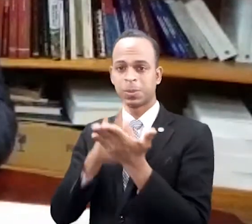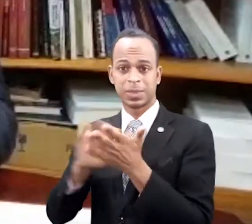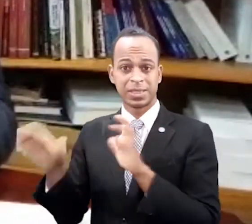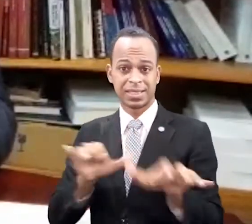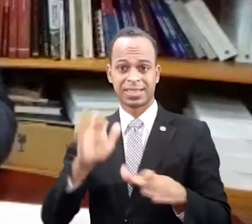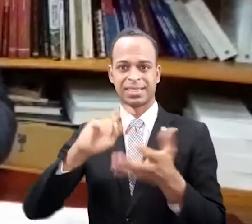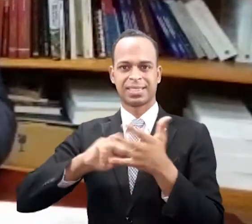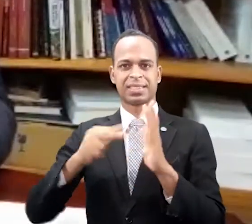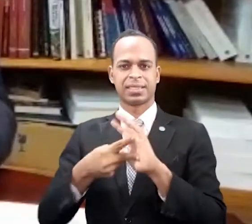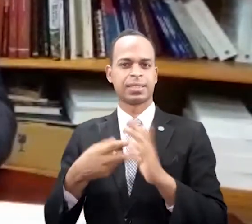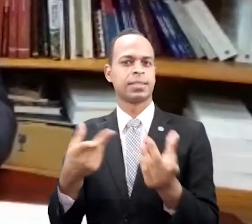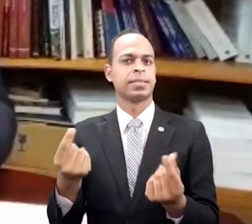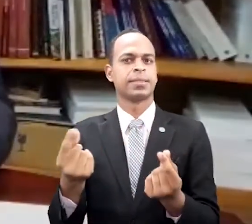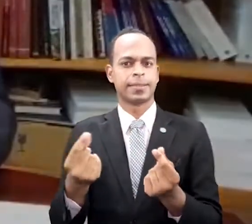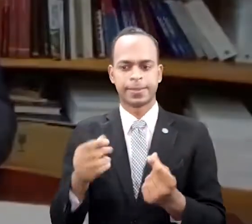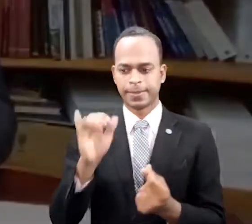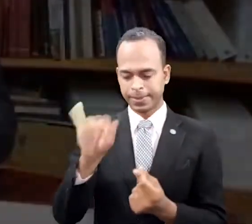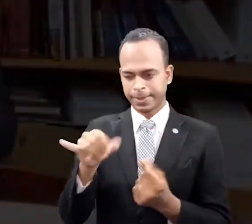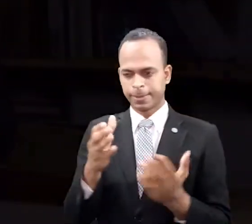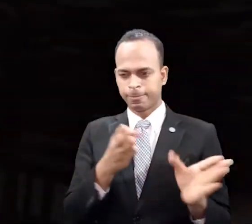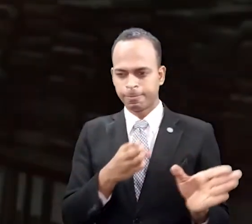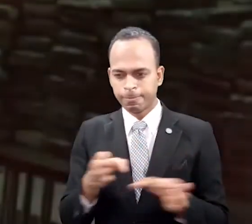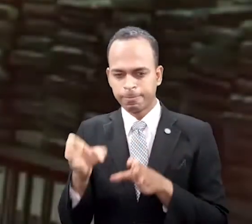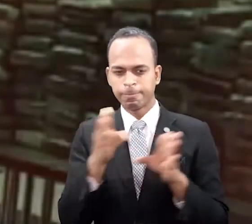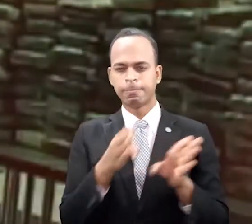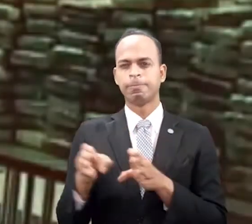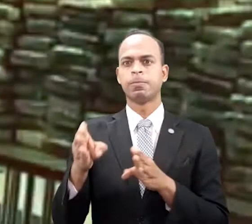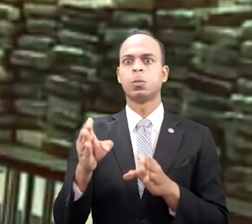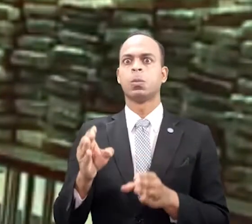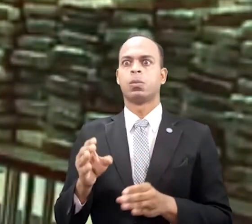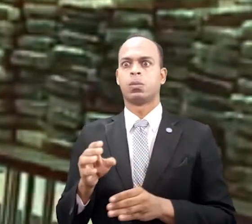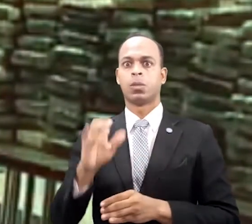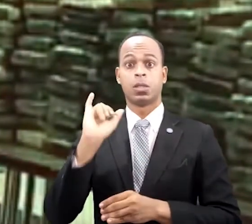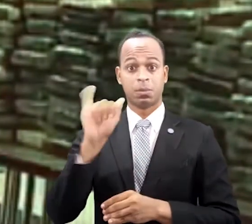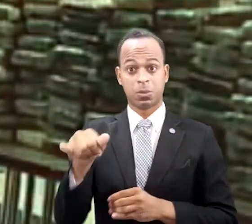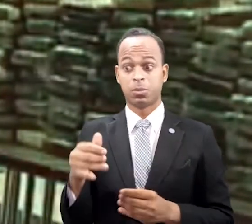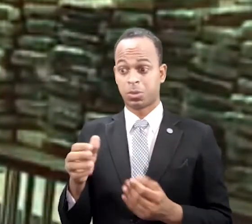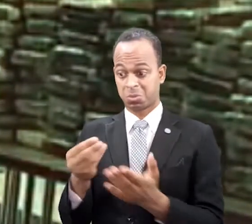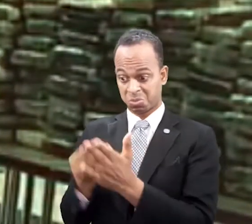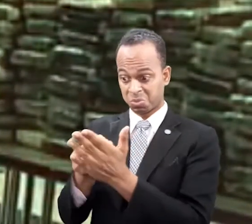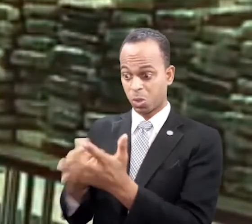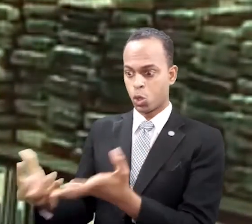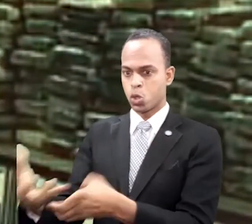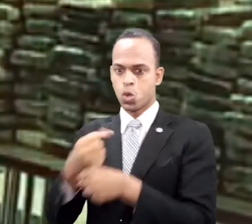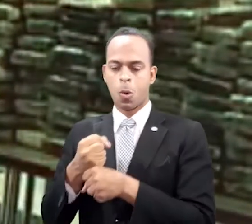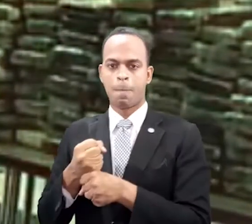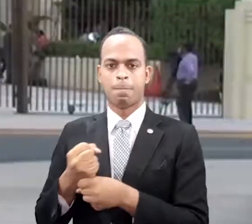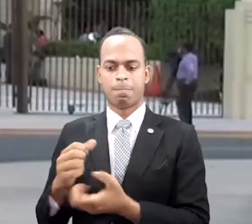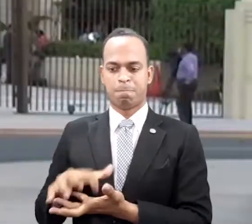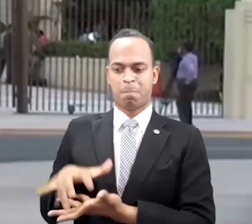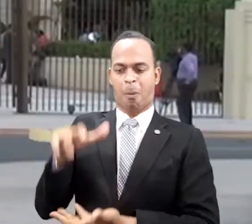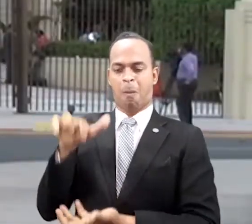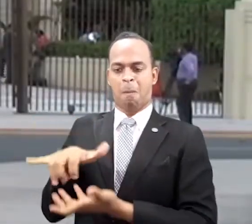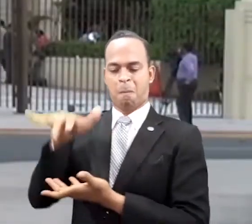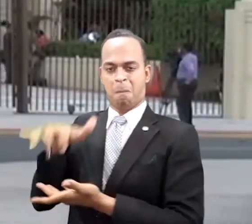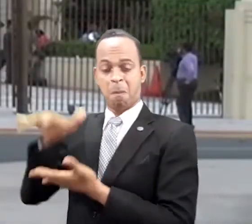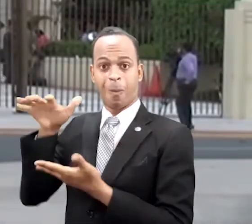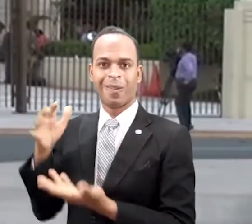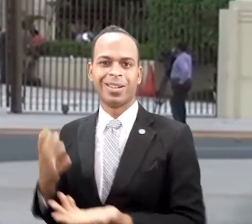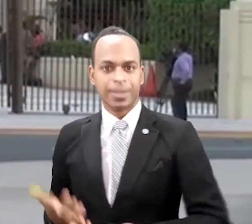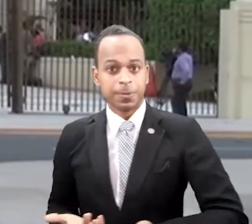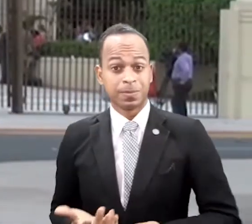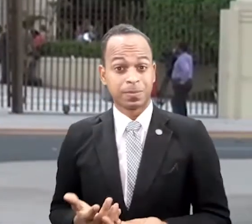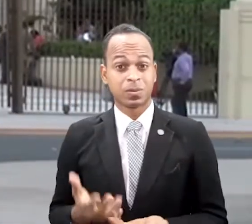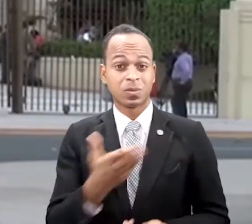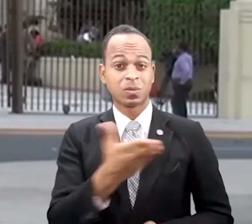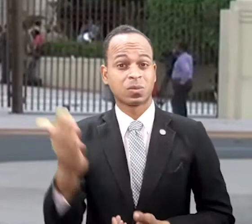que signifique una estructuración, una organización y que genere recursos económicos. Como ustedes